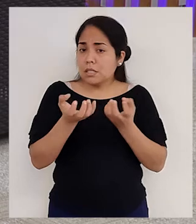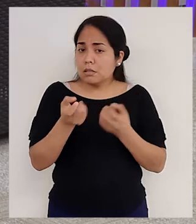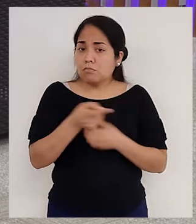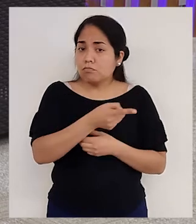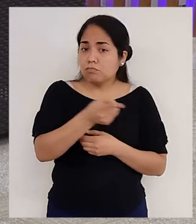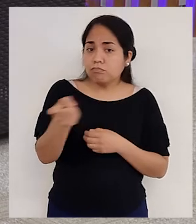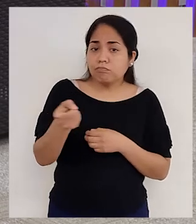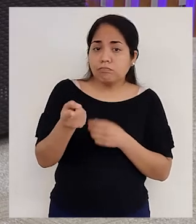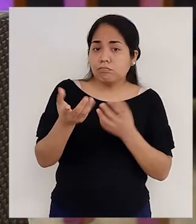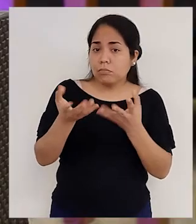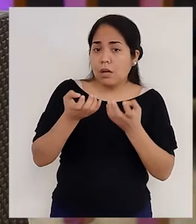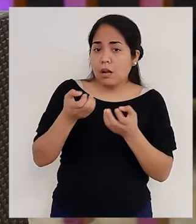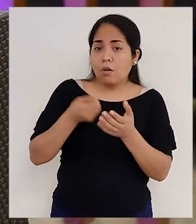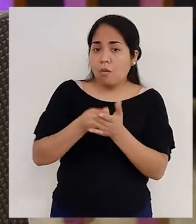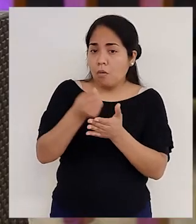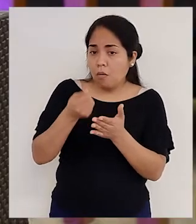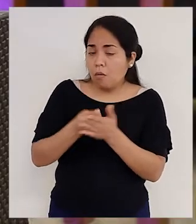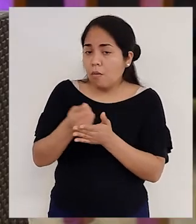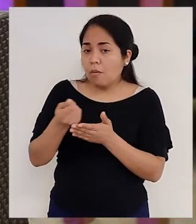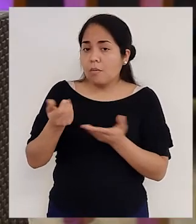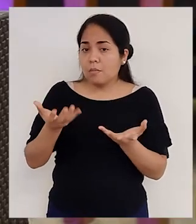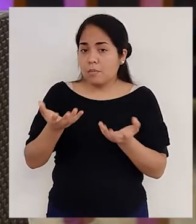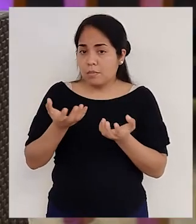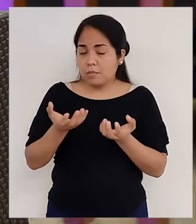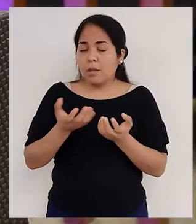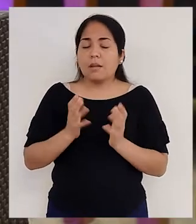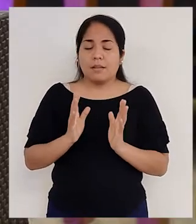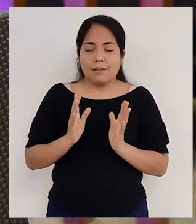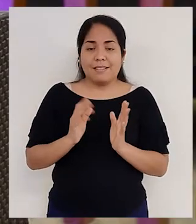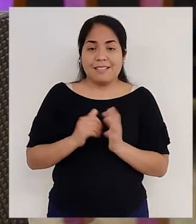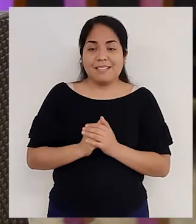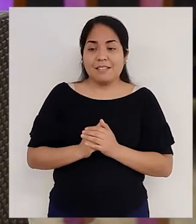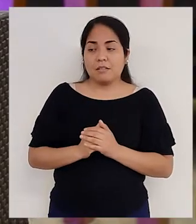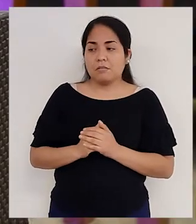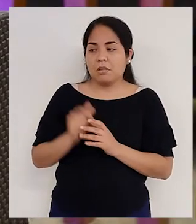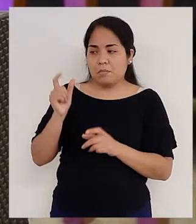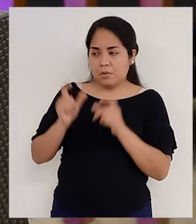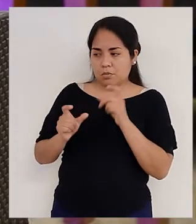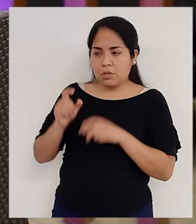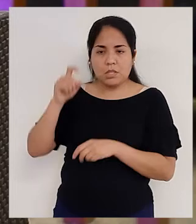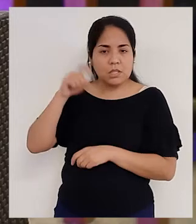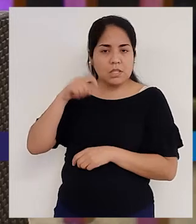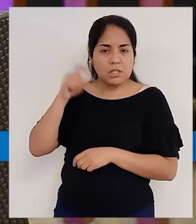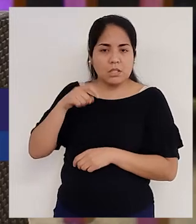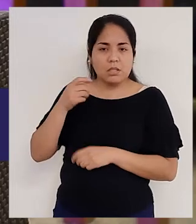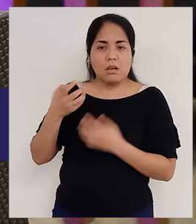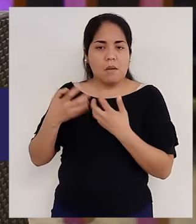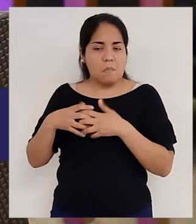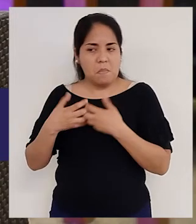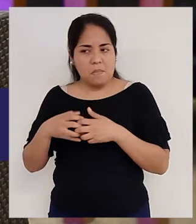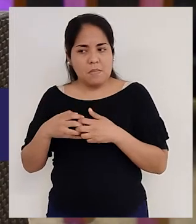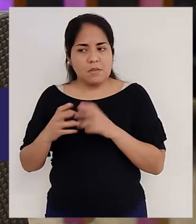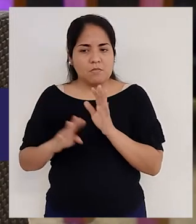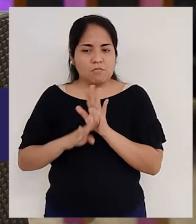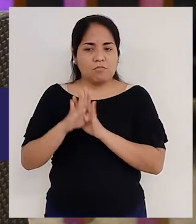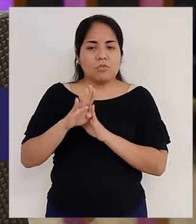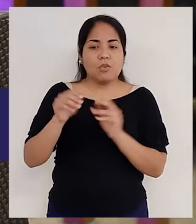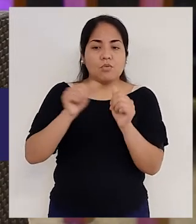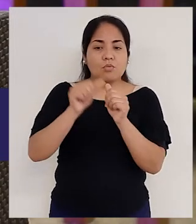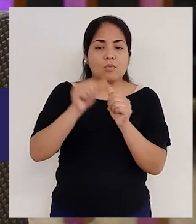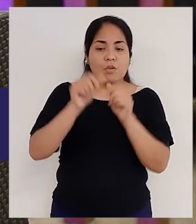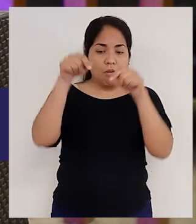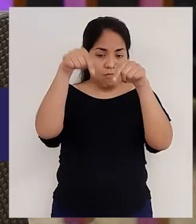empanadas, poder comprar uno de estos y darle la oportunidad que necesitan las personas con discapacidad, sobre todo el